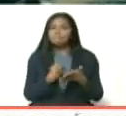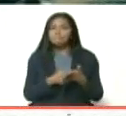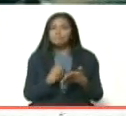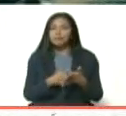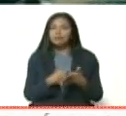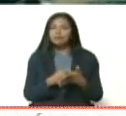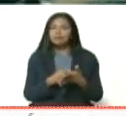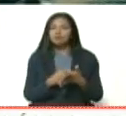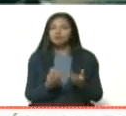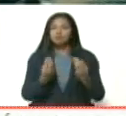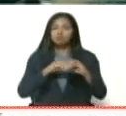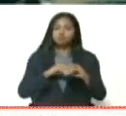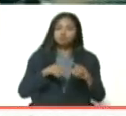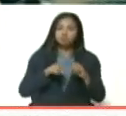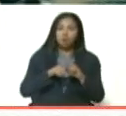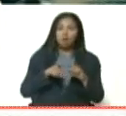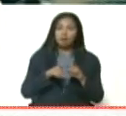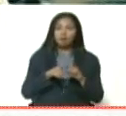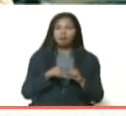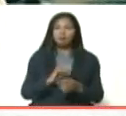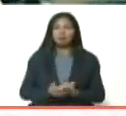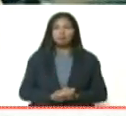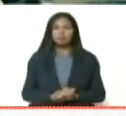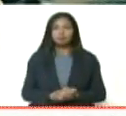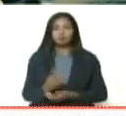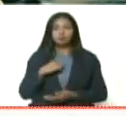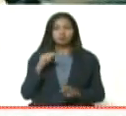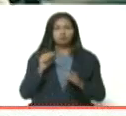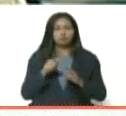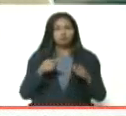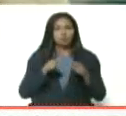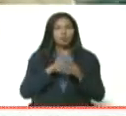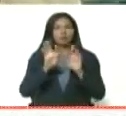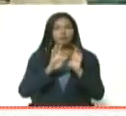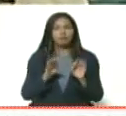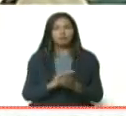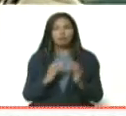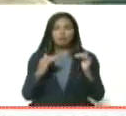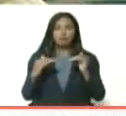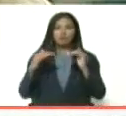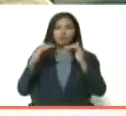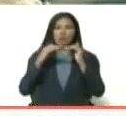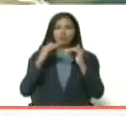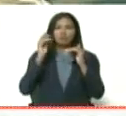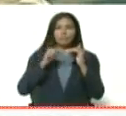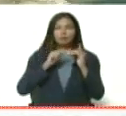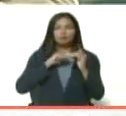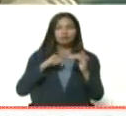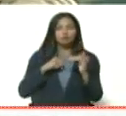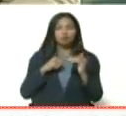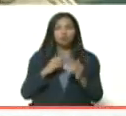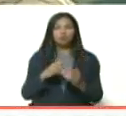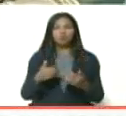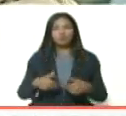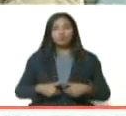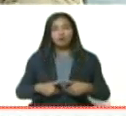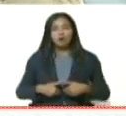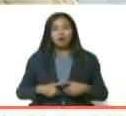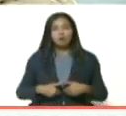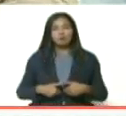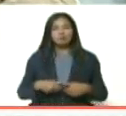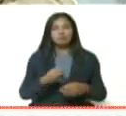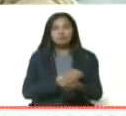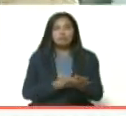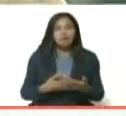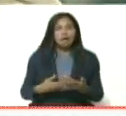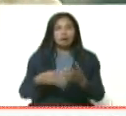los precios acordados. Ya hemos llegado a un punto de equilibrio que nos costó sangre, sudor y lágrimas